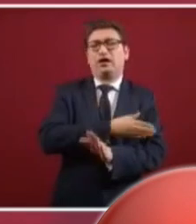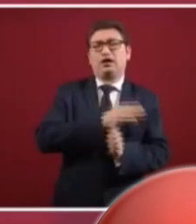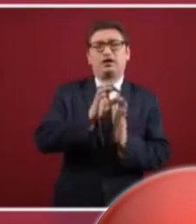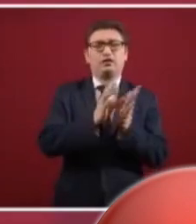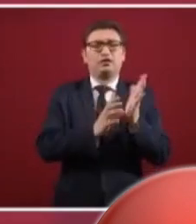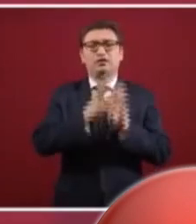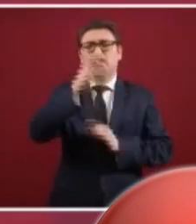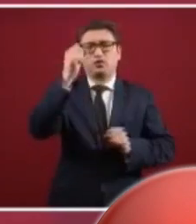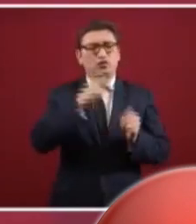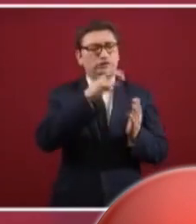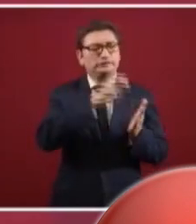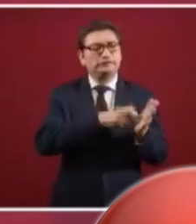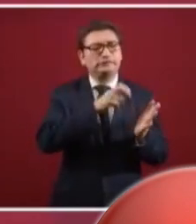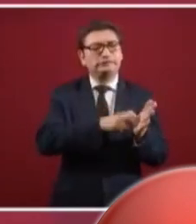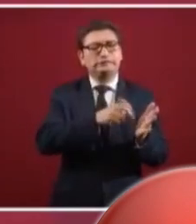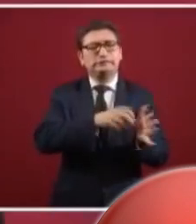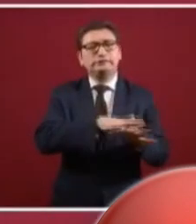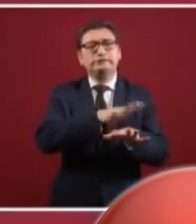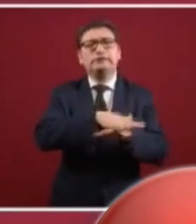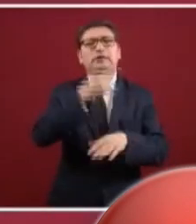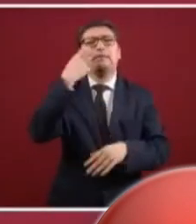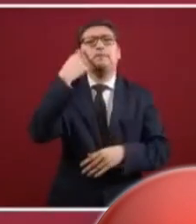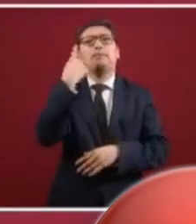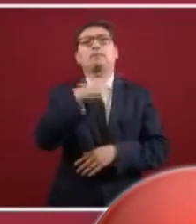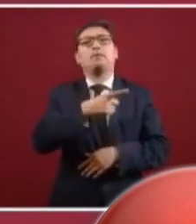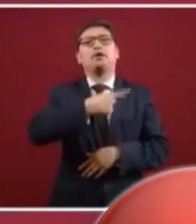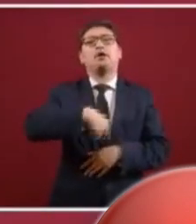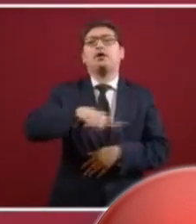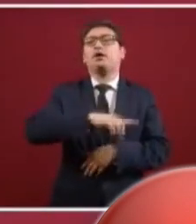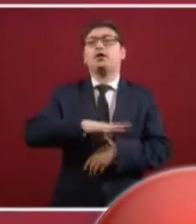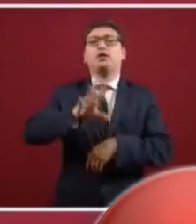leyes para legalizar el saqueo